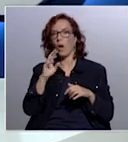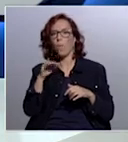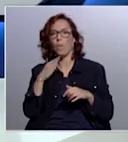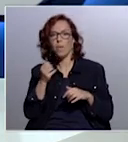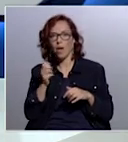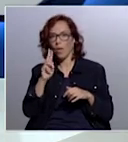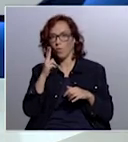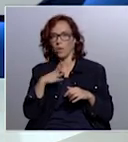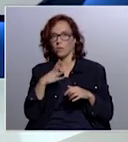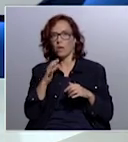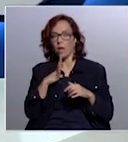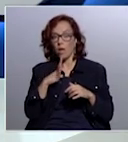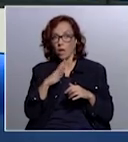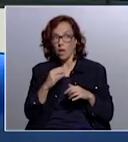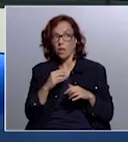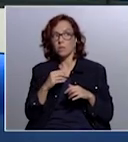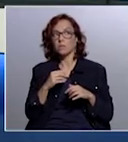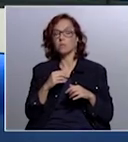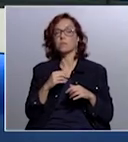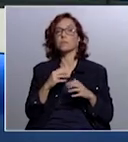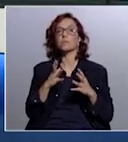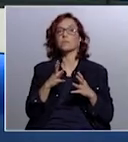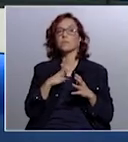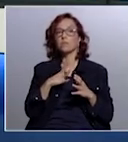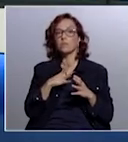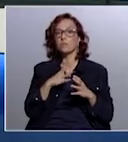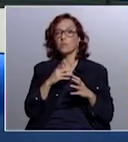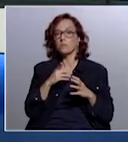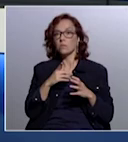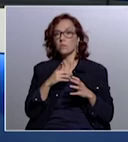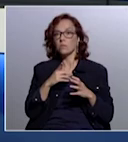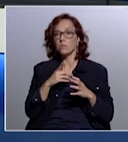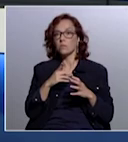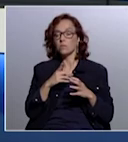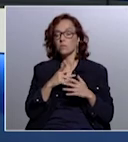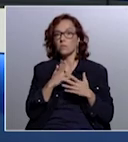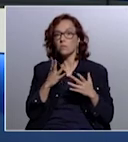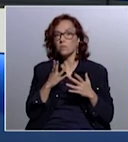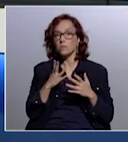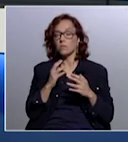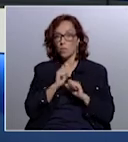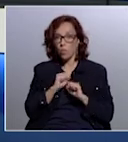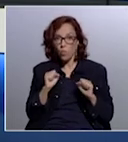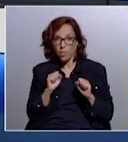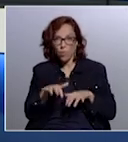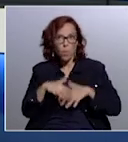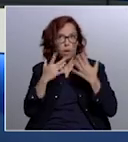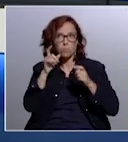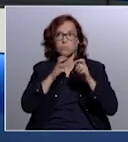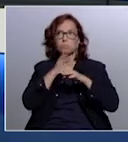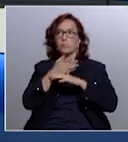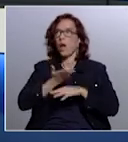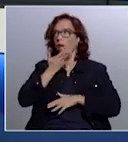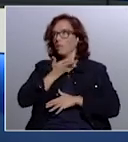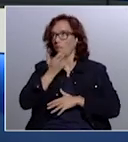públicamente se hizo el espectáculo está digamos cualquier espectáculo se puede hacer el solís está pensado para